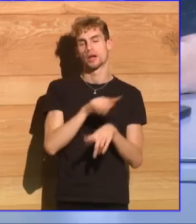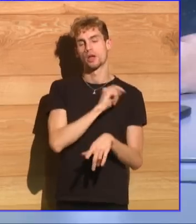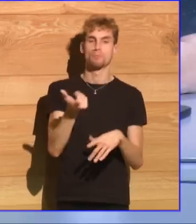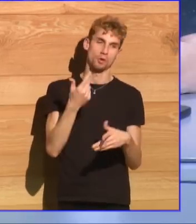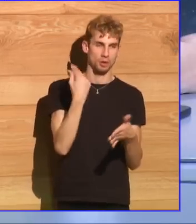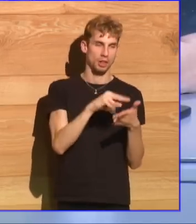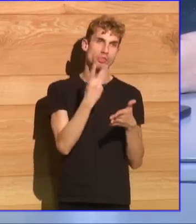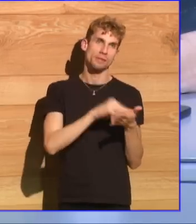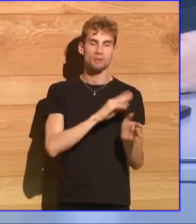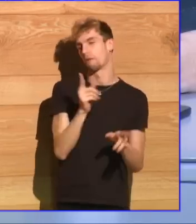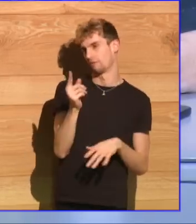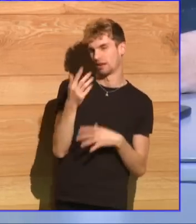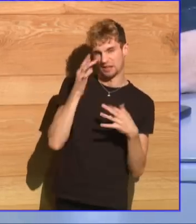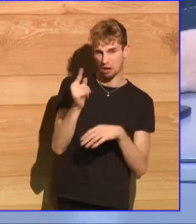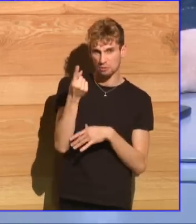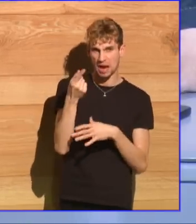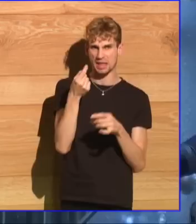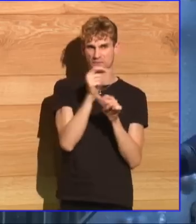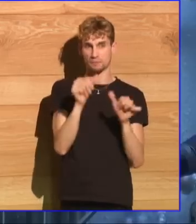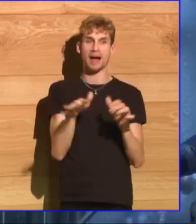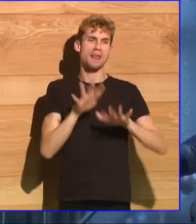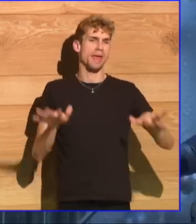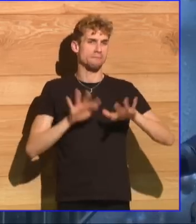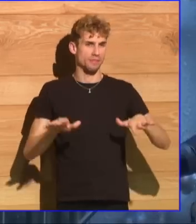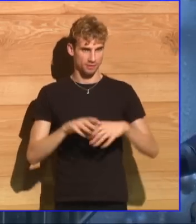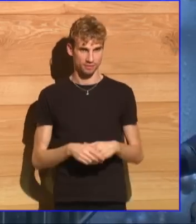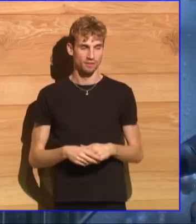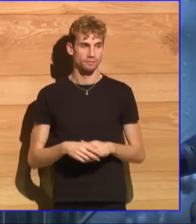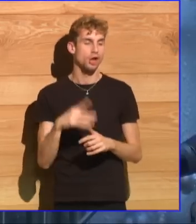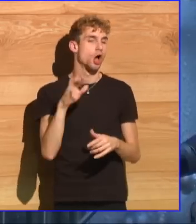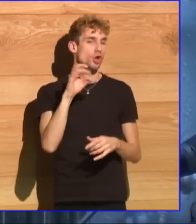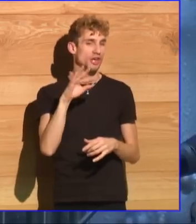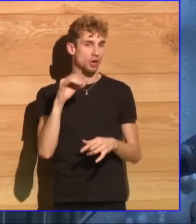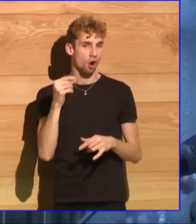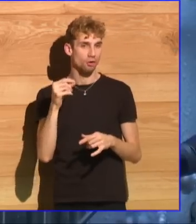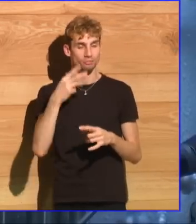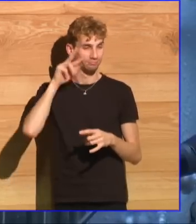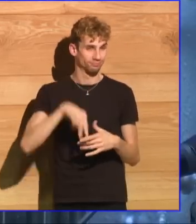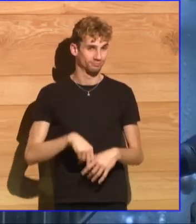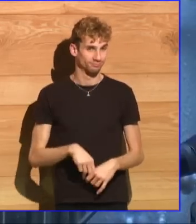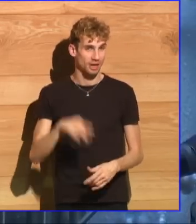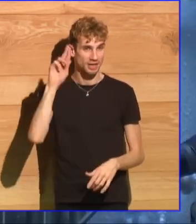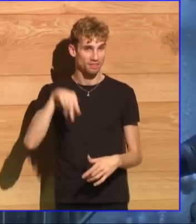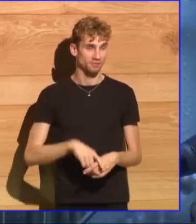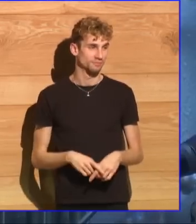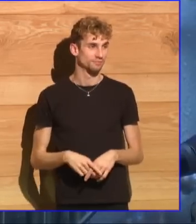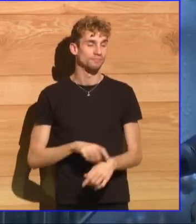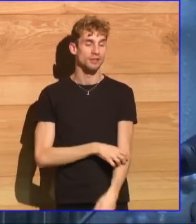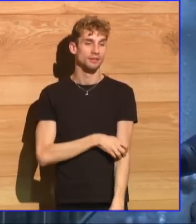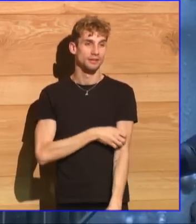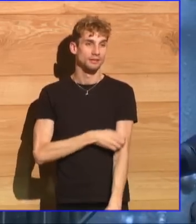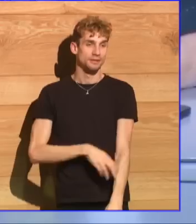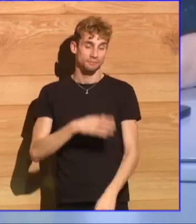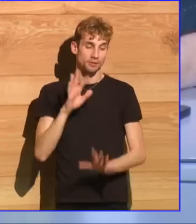fueron una y despacio. Rodrigo, como siempre, tiene razón. Te pone en tu sitio. Eso es, pero para eso está.